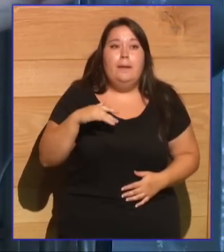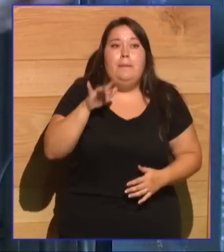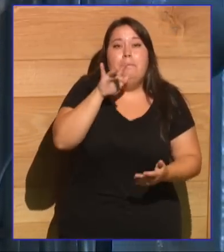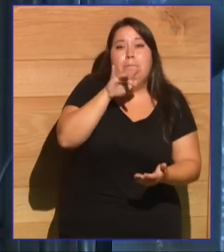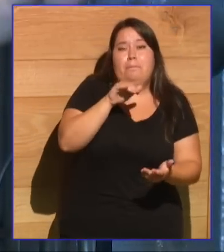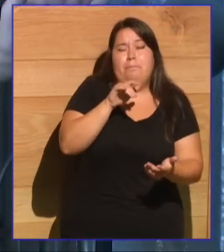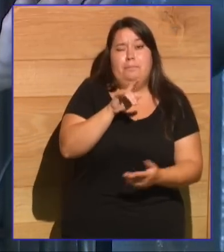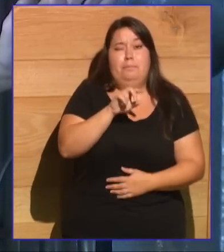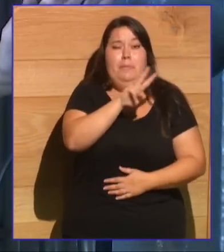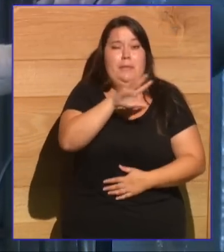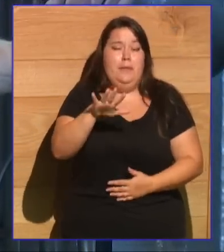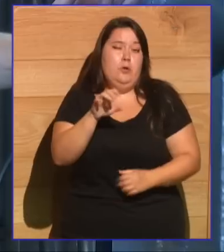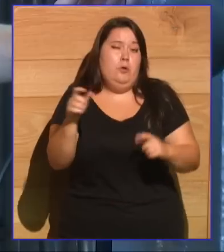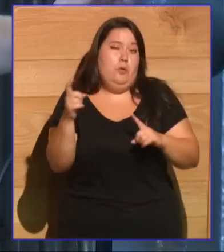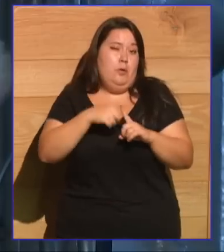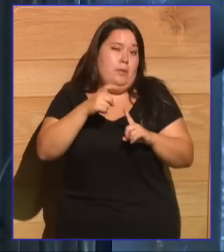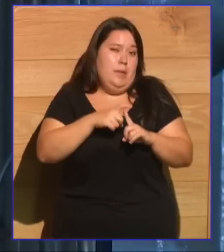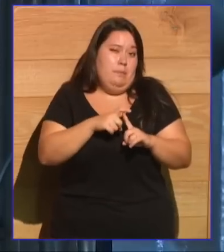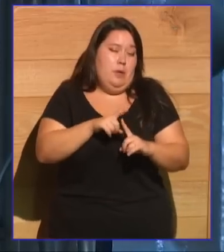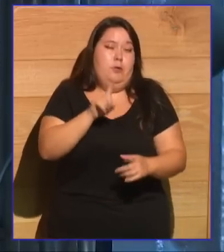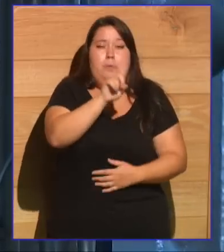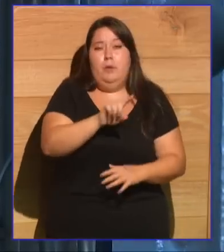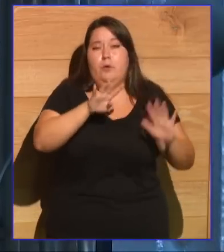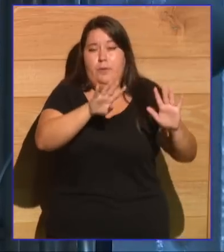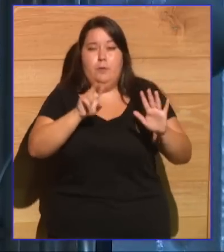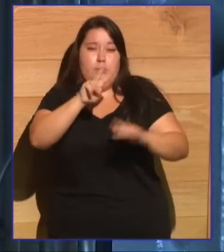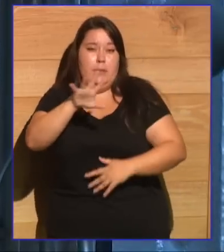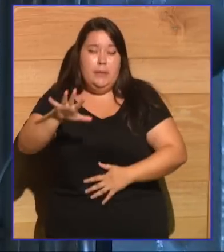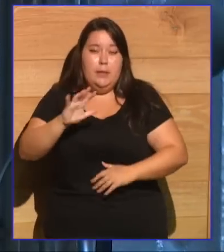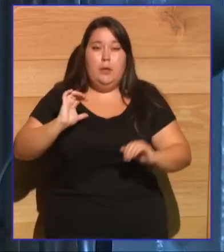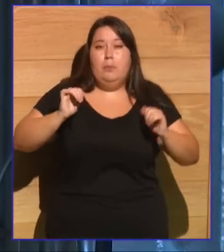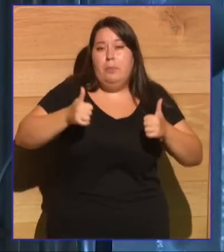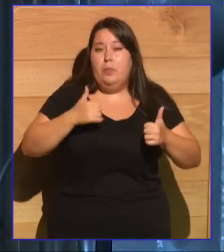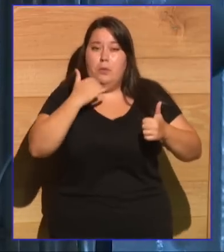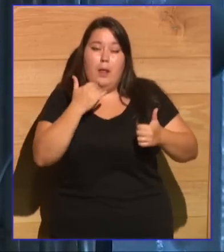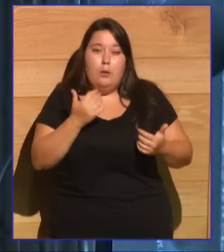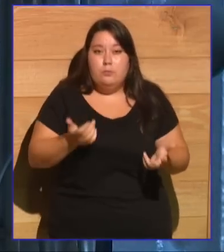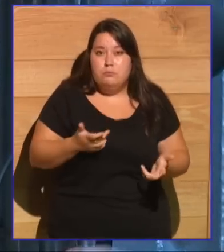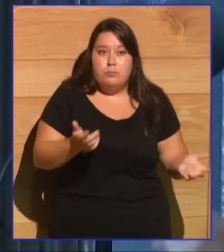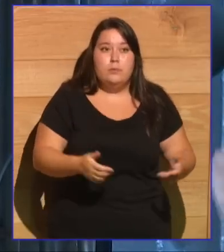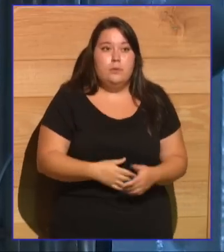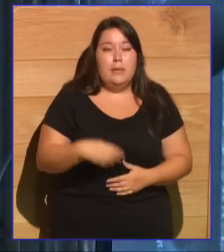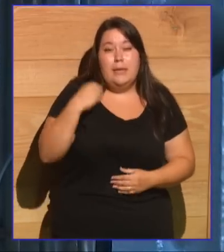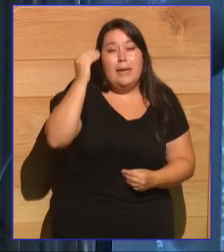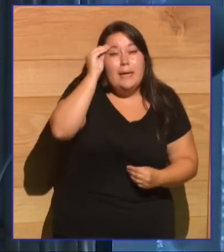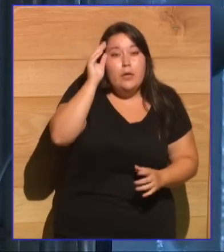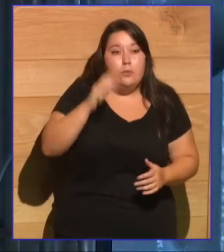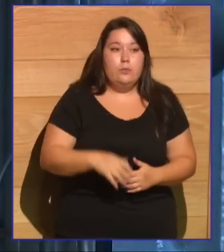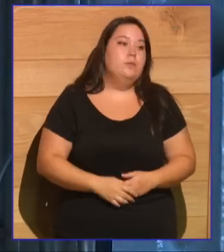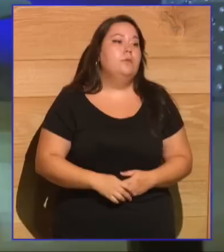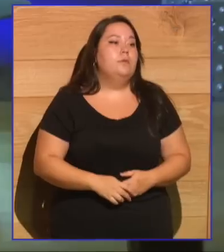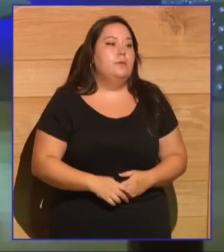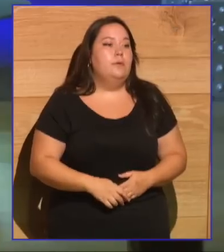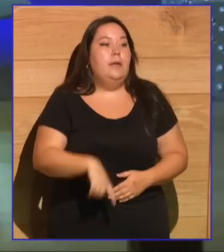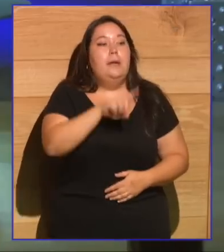1982 que si tienes asunción de ti mismo claro tienes asunción como el vino tenía blanco distinto en